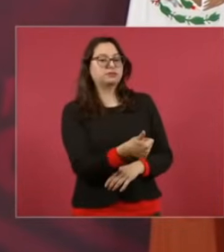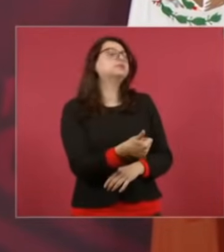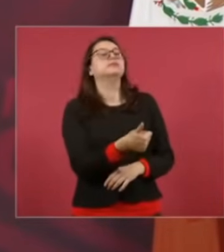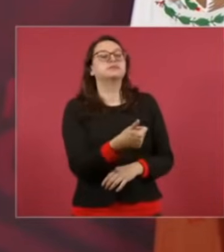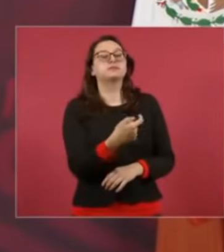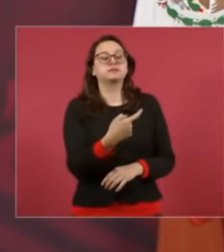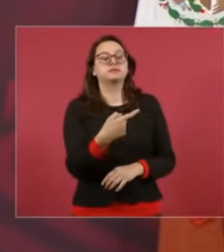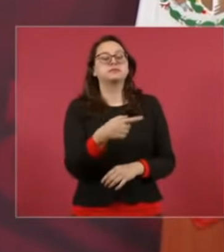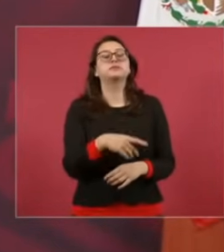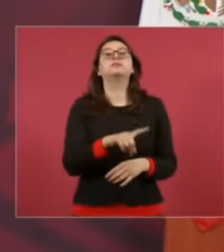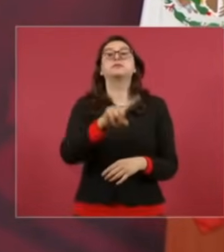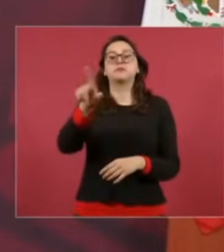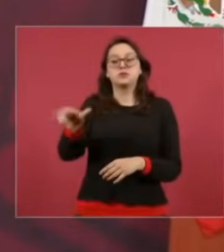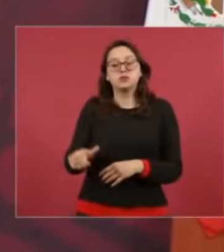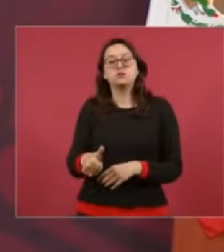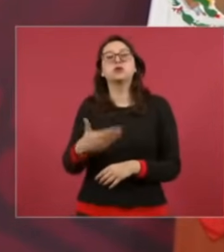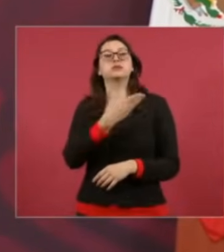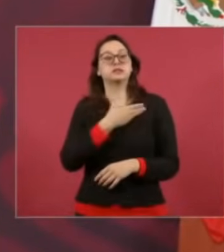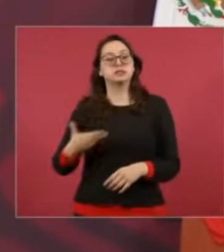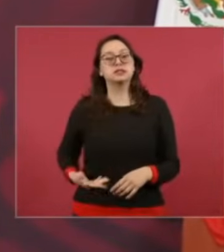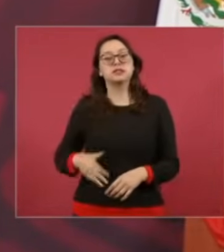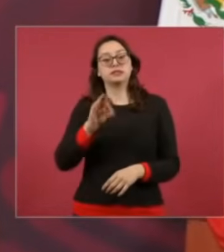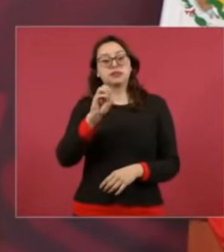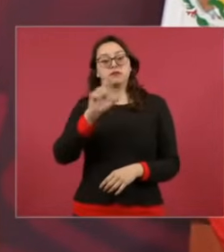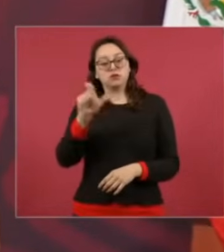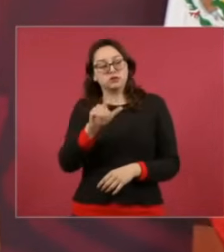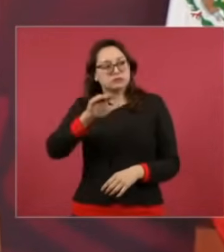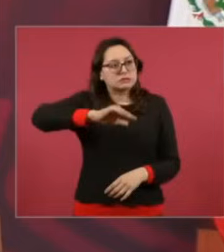de que fue con el presidente Fox y le dijo: